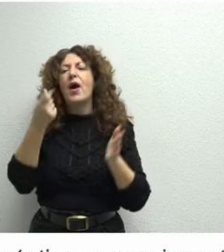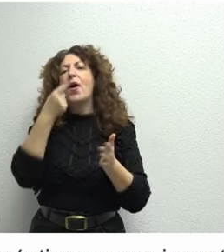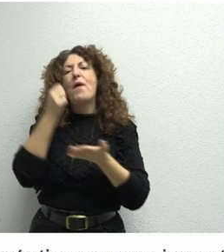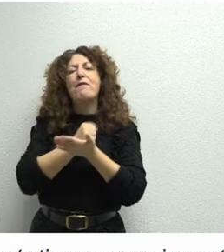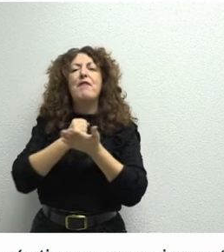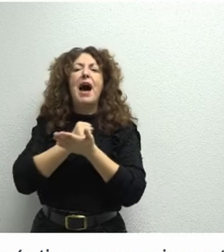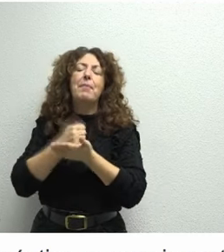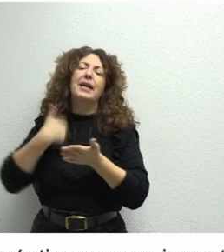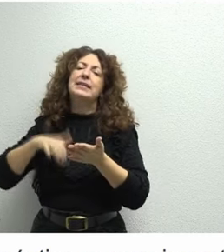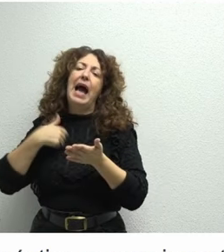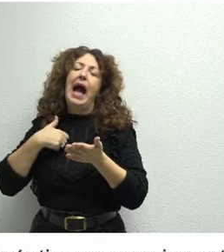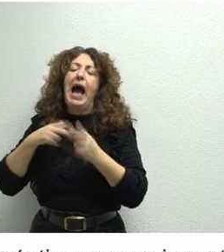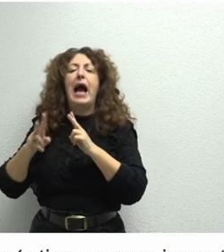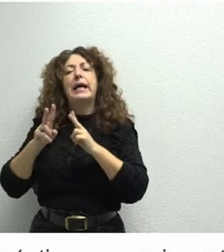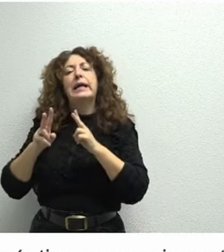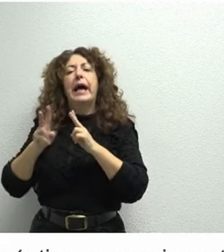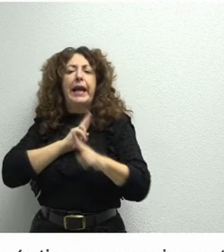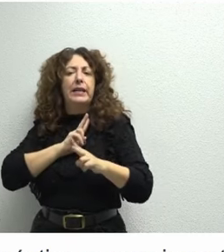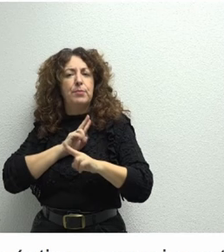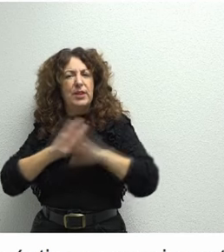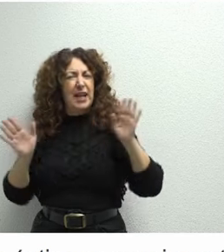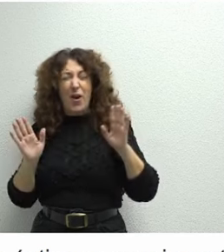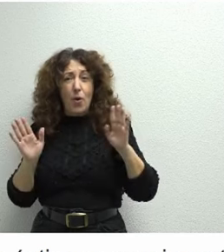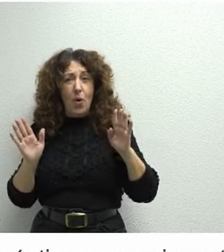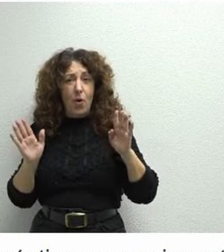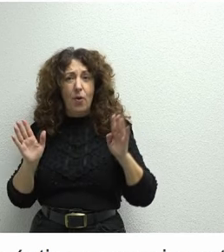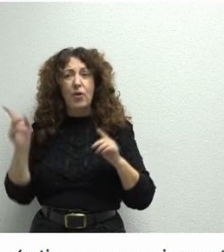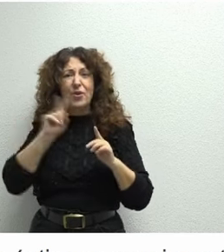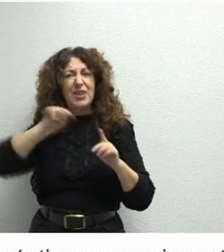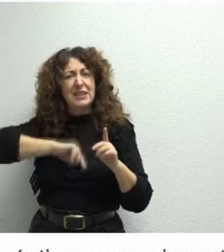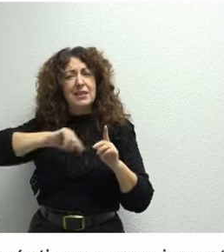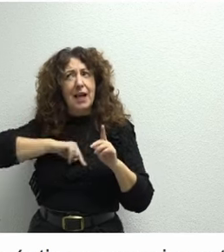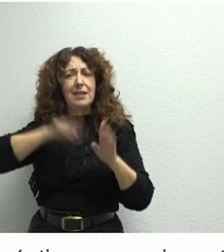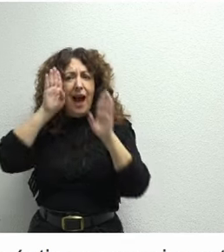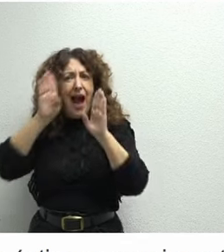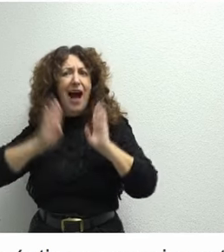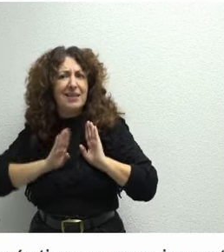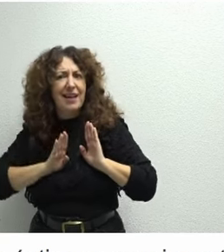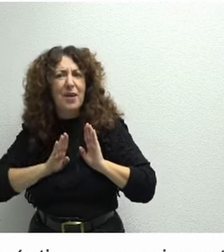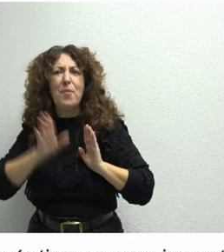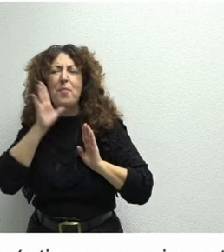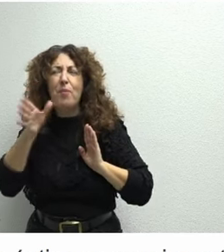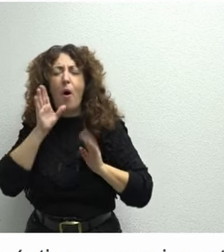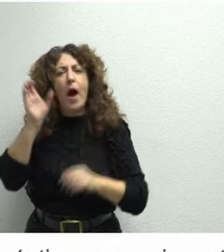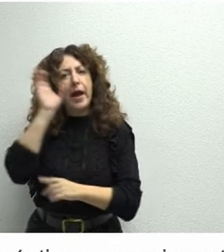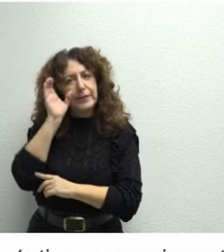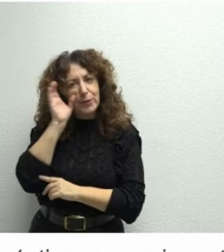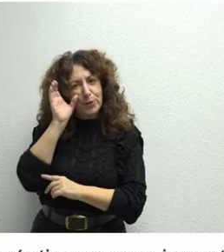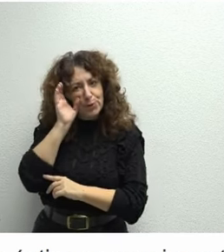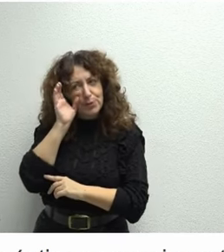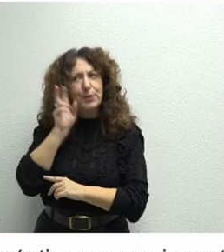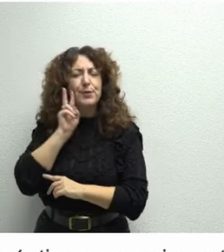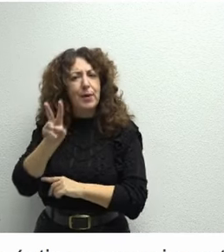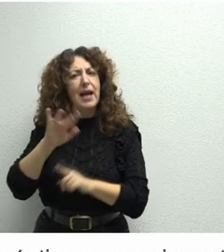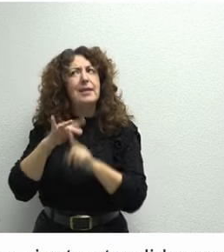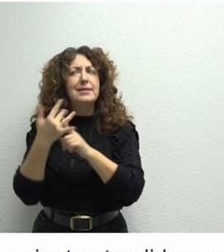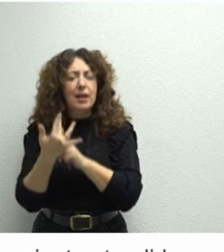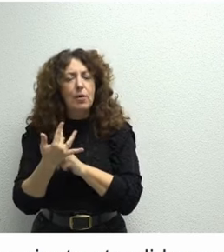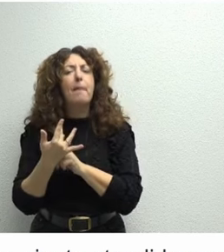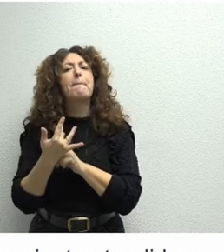la realidad de ese momento sino porque realmente Bueno pues estamos escuchando y atendiendo la situación